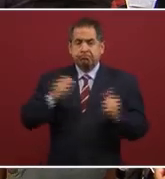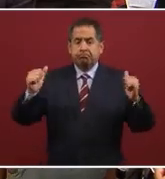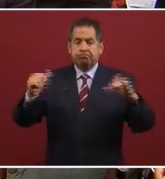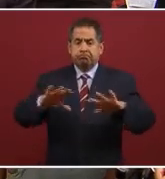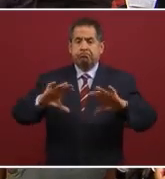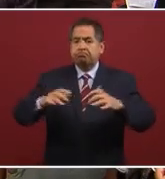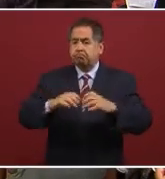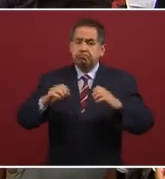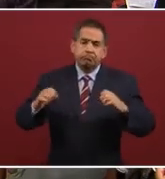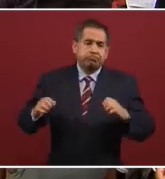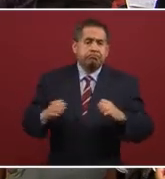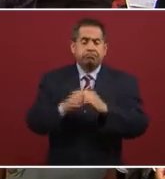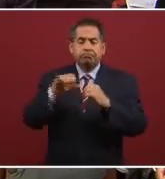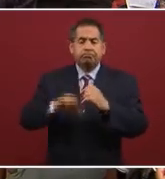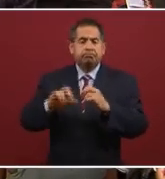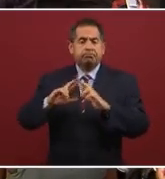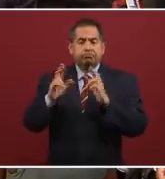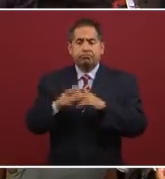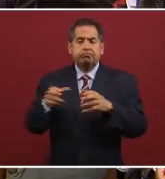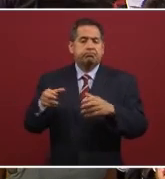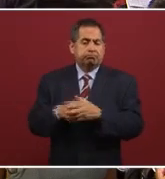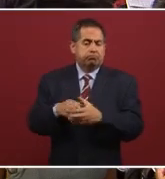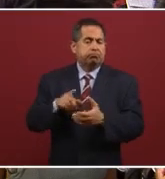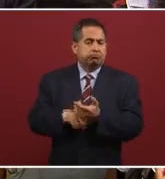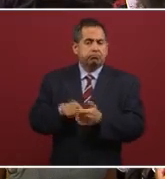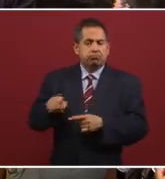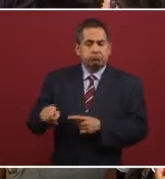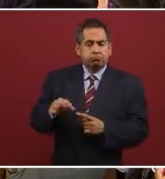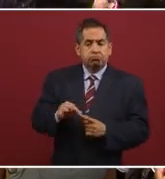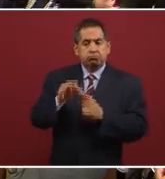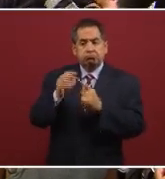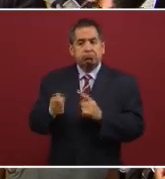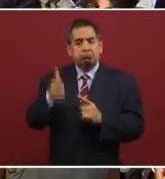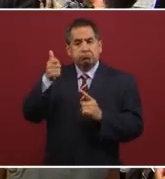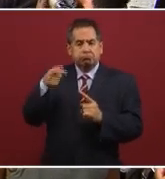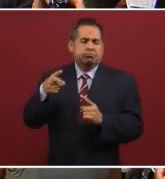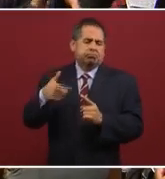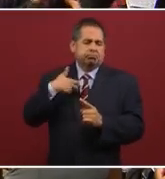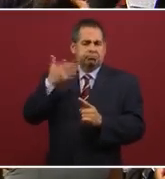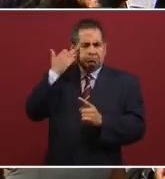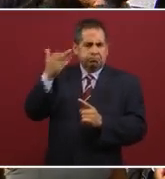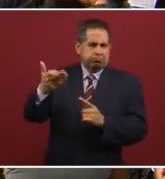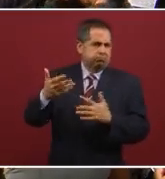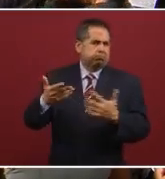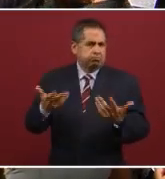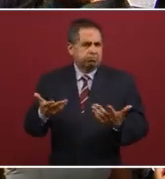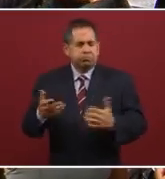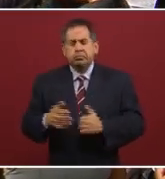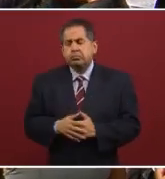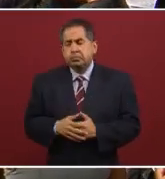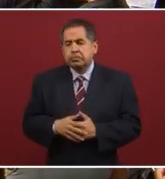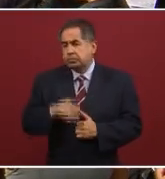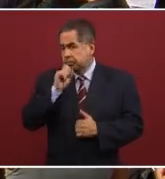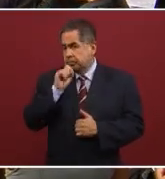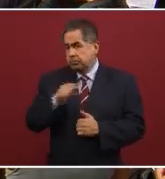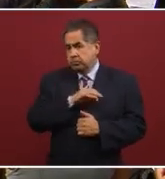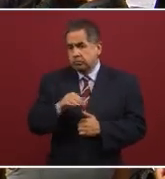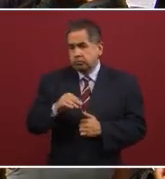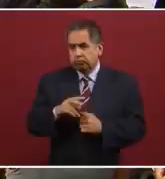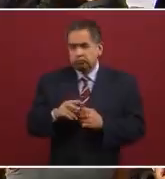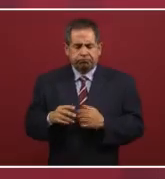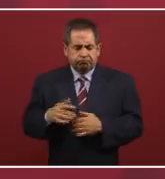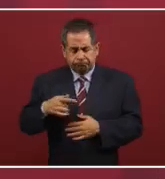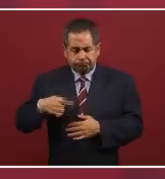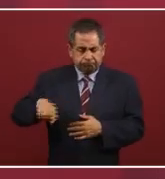régimen de excepción en este periodo, y tenemos el sentir